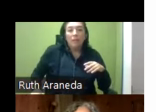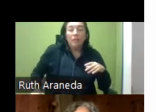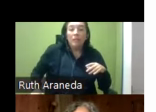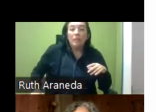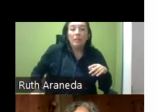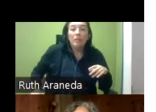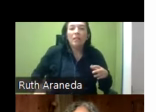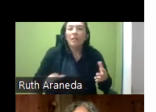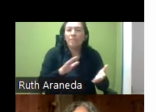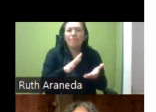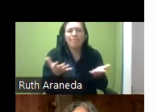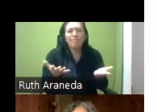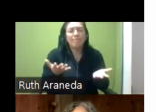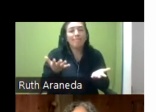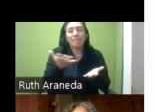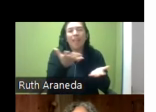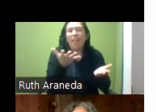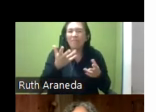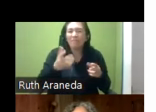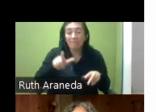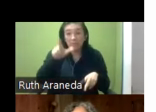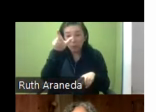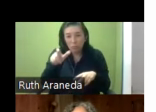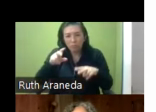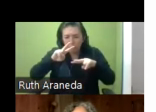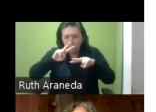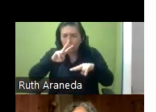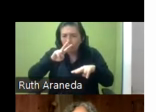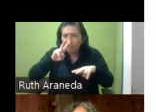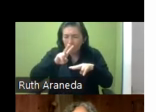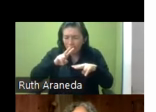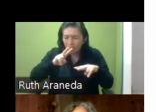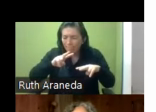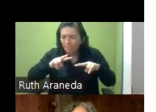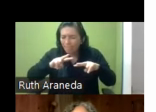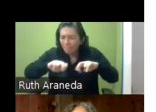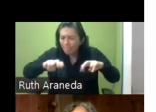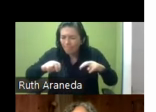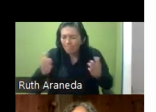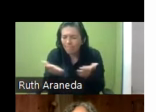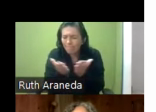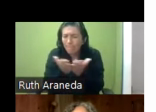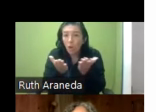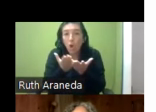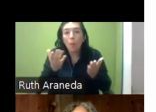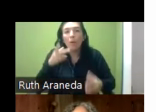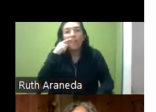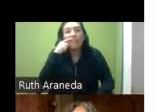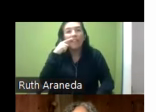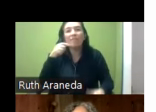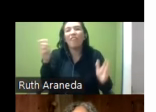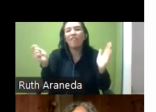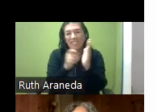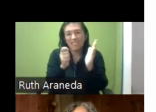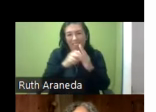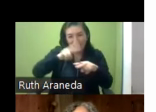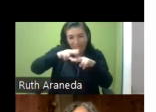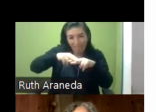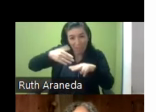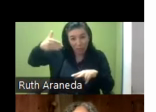los recursos que usa la arqueología, ¿no? Entre los recursos está fechar radiocarbónicamente